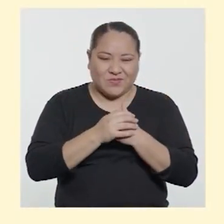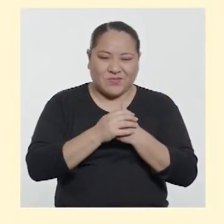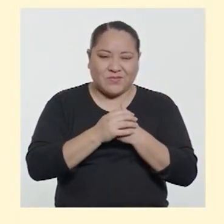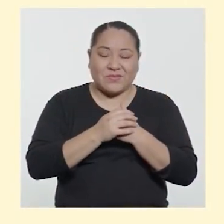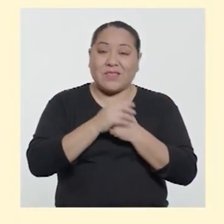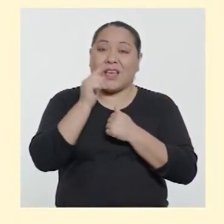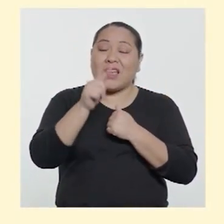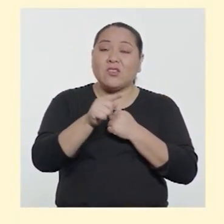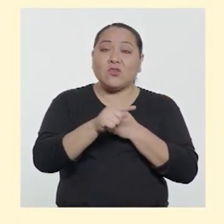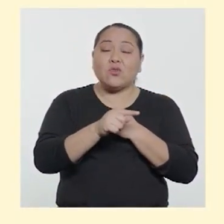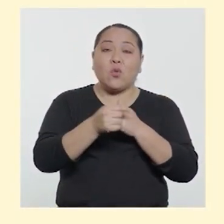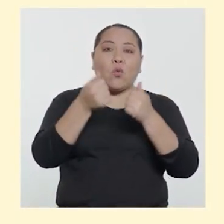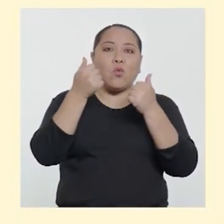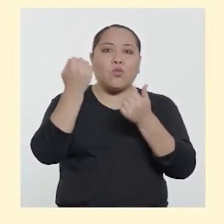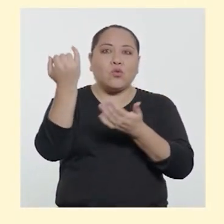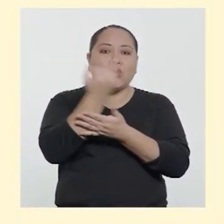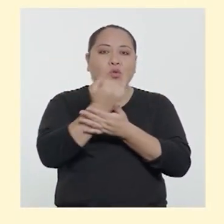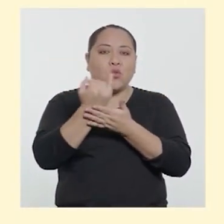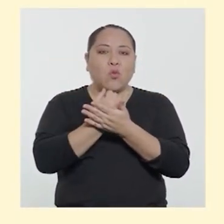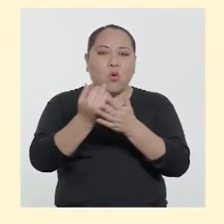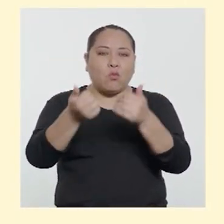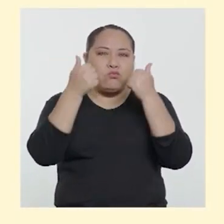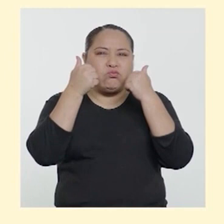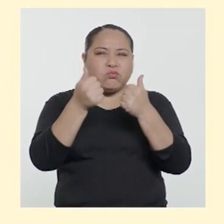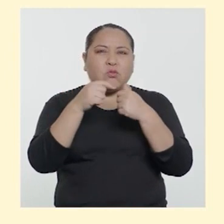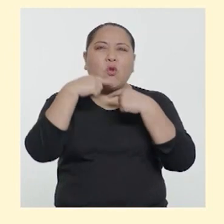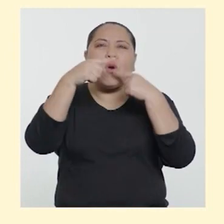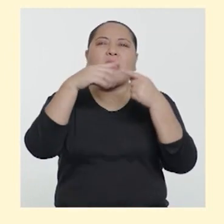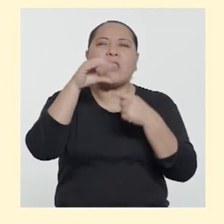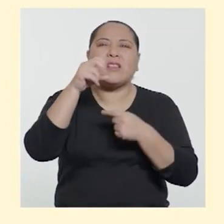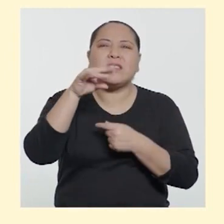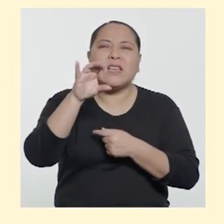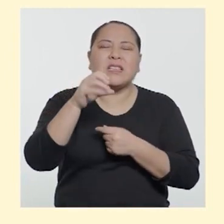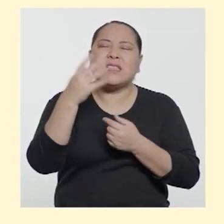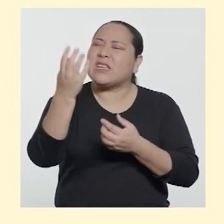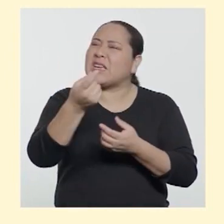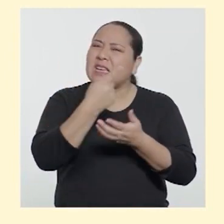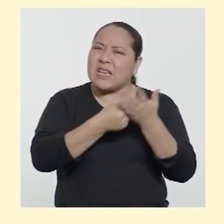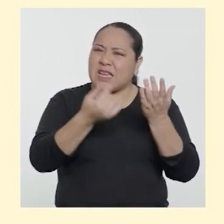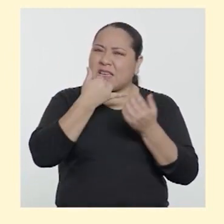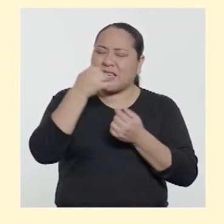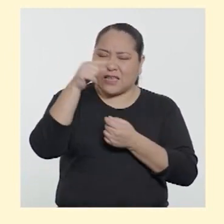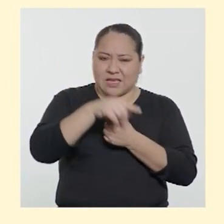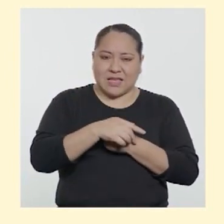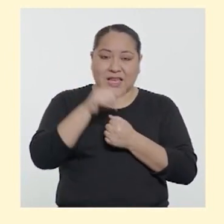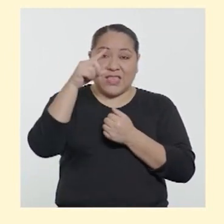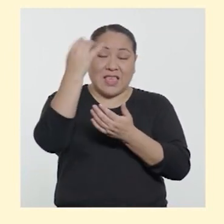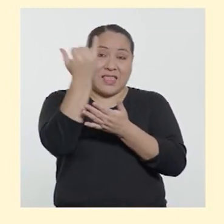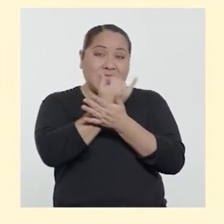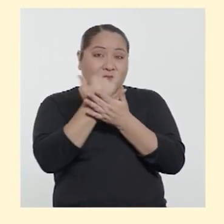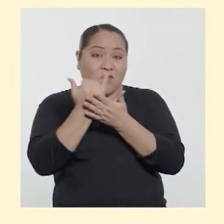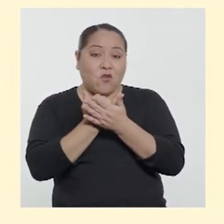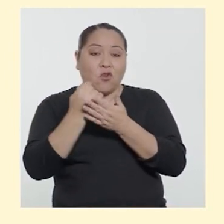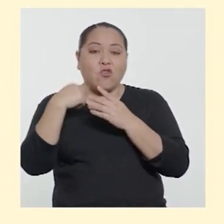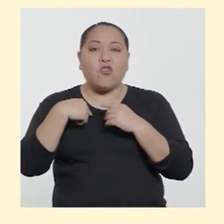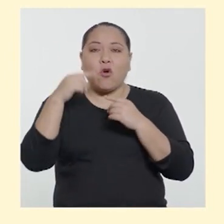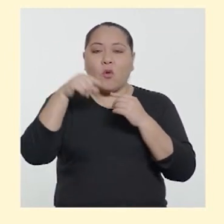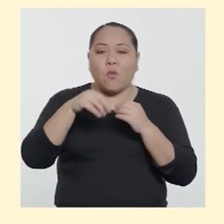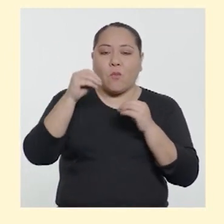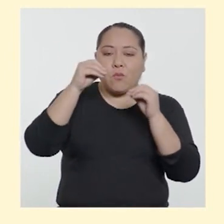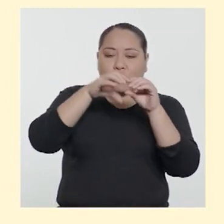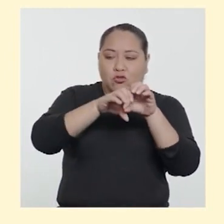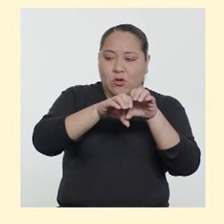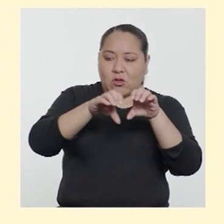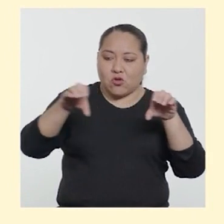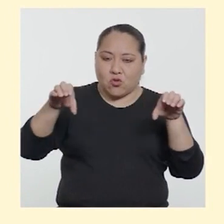fantástico! Es un súper dibujo. Cuéntanos, Chechi, ¿de qué se trata? En el dibujo he tomado